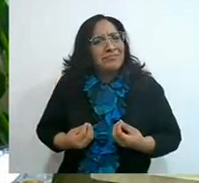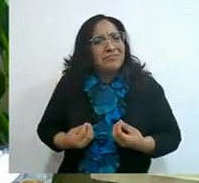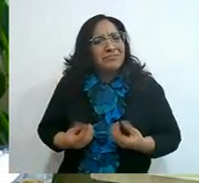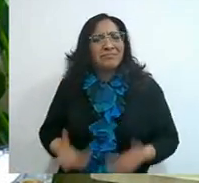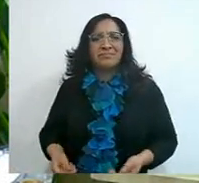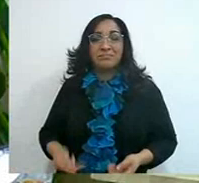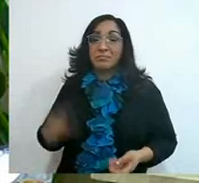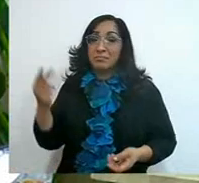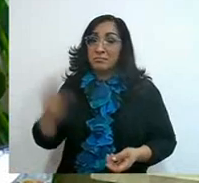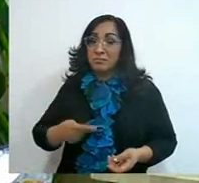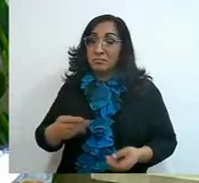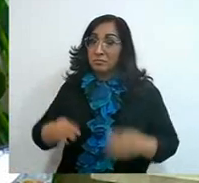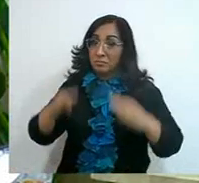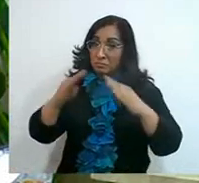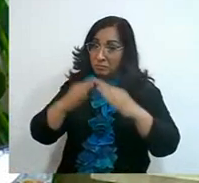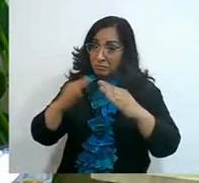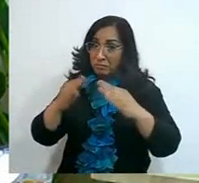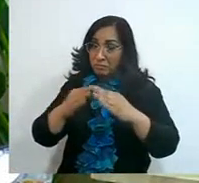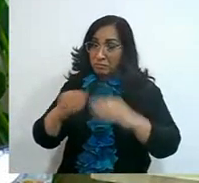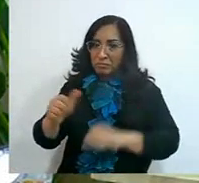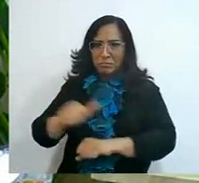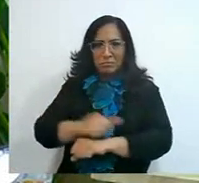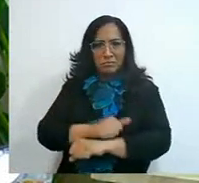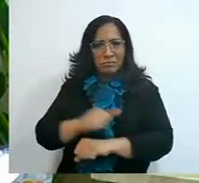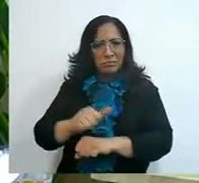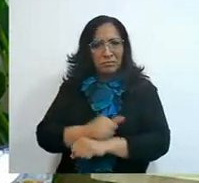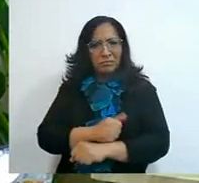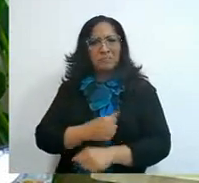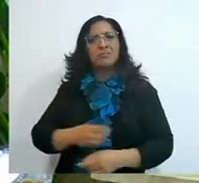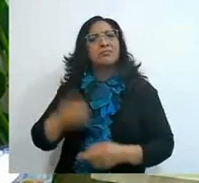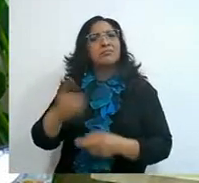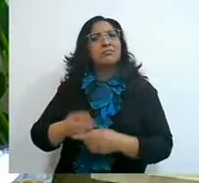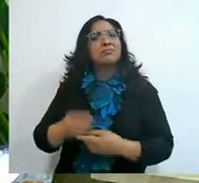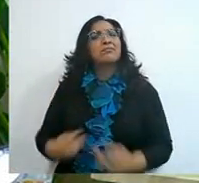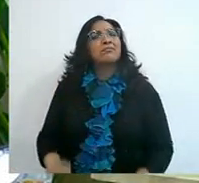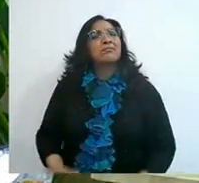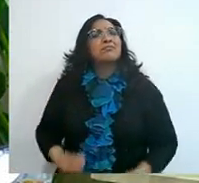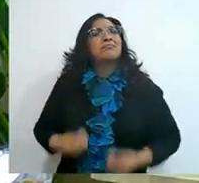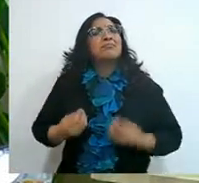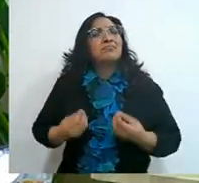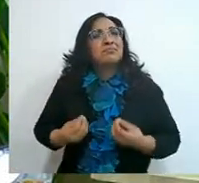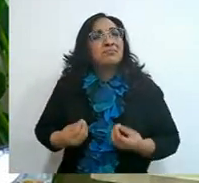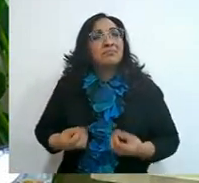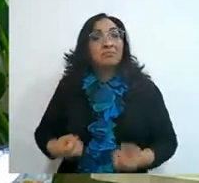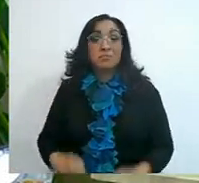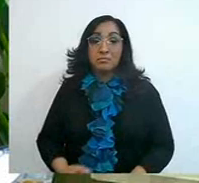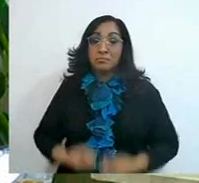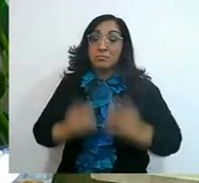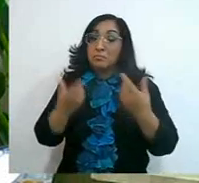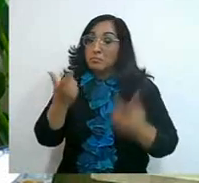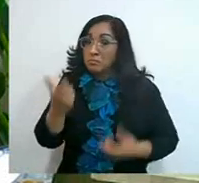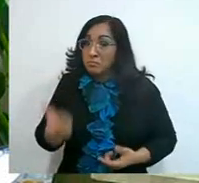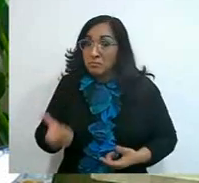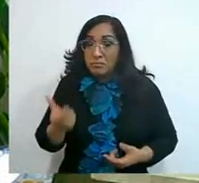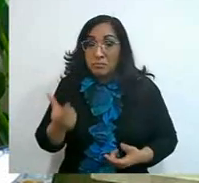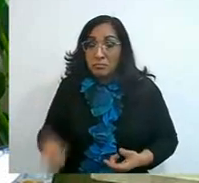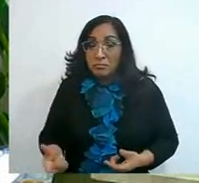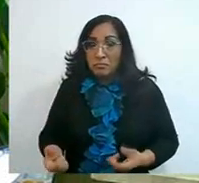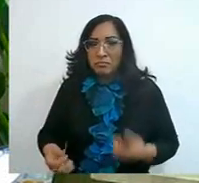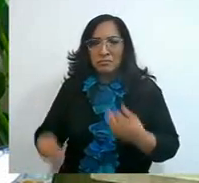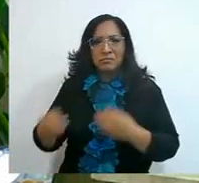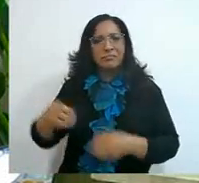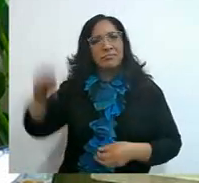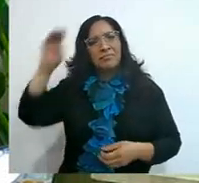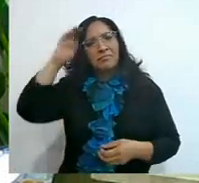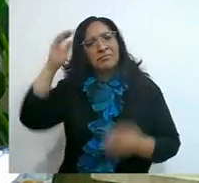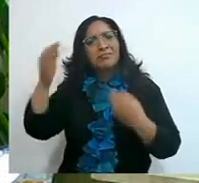cosas raras, y que usted tenga que poner ahí, ¿verdad? ¿Y cómo te fue? Fui violada de niña y fui lastimada por mi papá, y